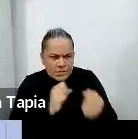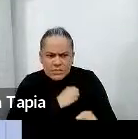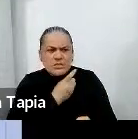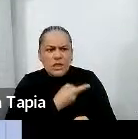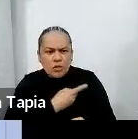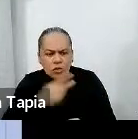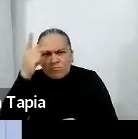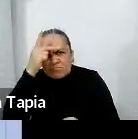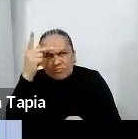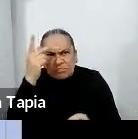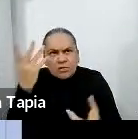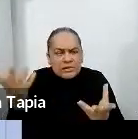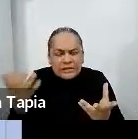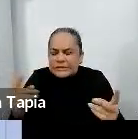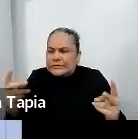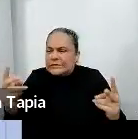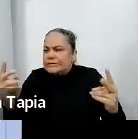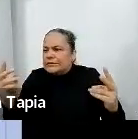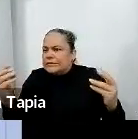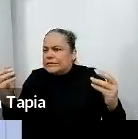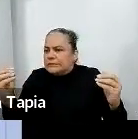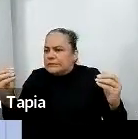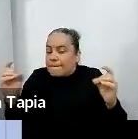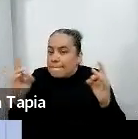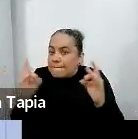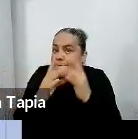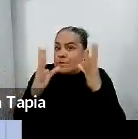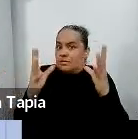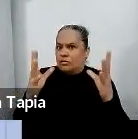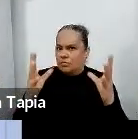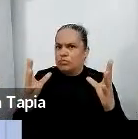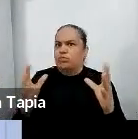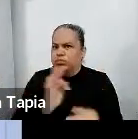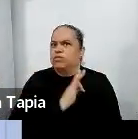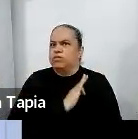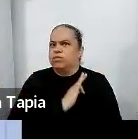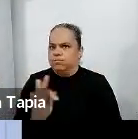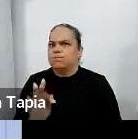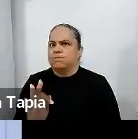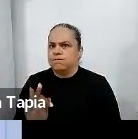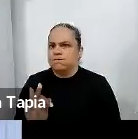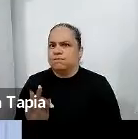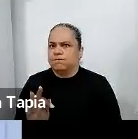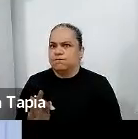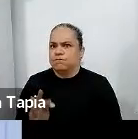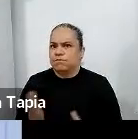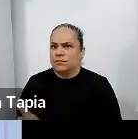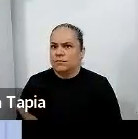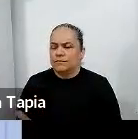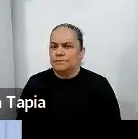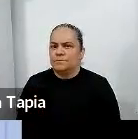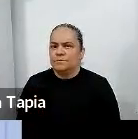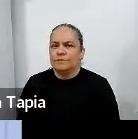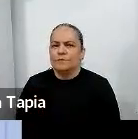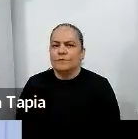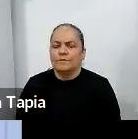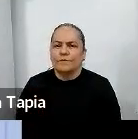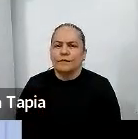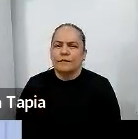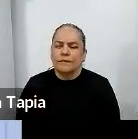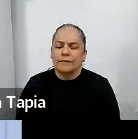y entonces no dar como resultado una, una visita